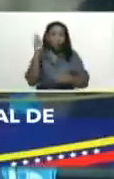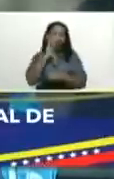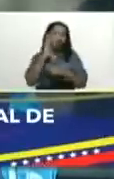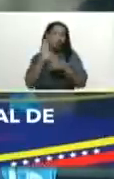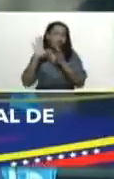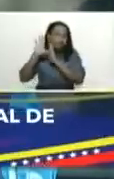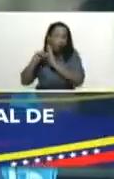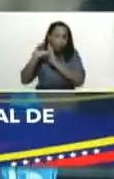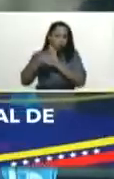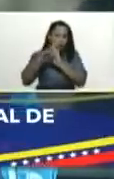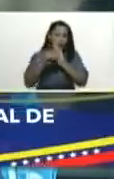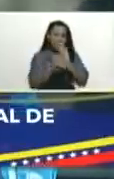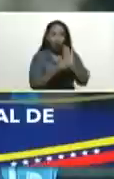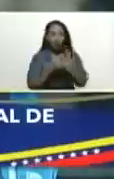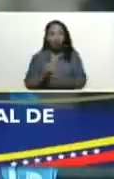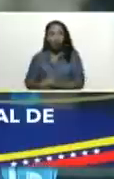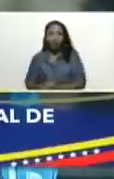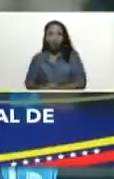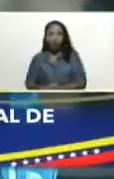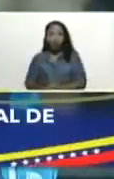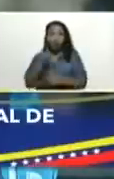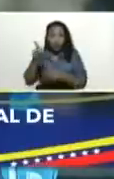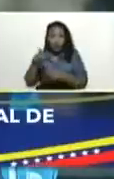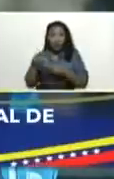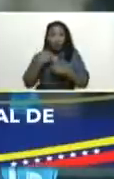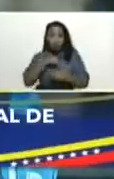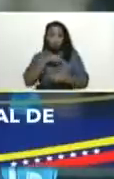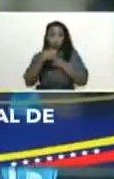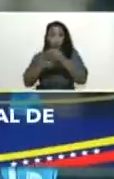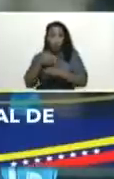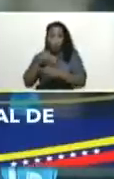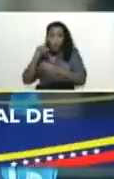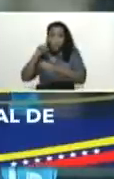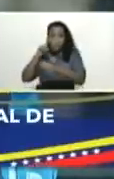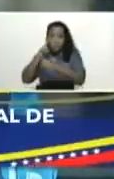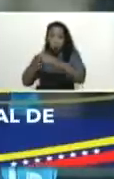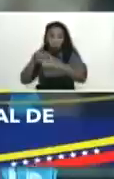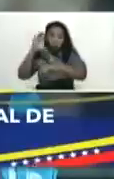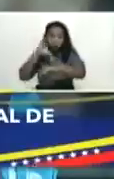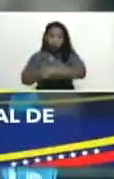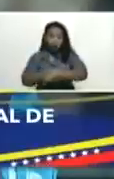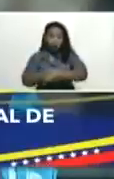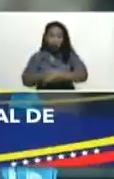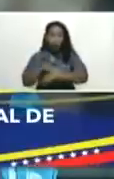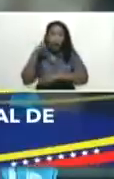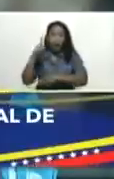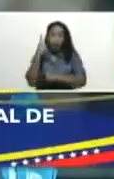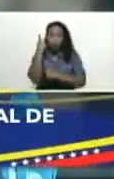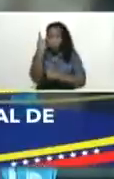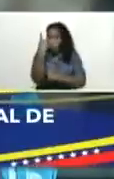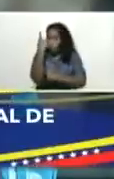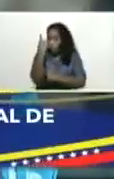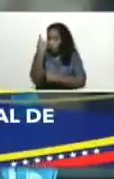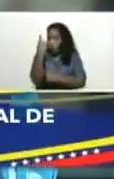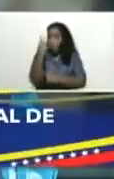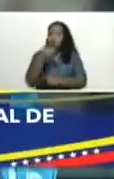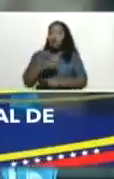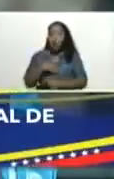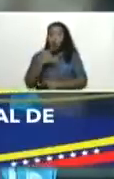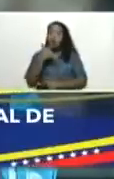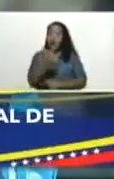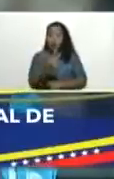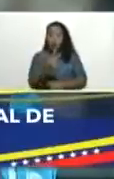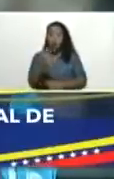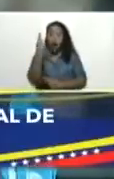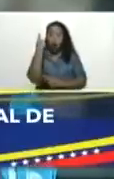de la corrupción. Y ese golpe que hemos dado es apenas un golpe, pudiéramos decir,